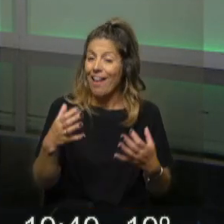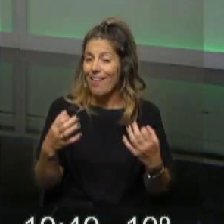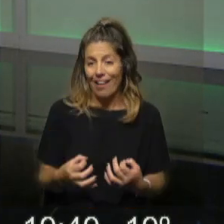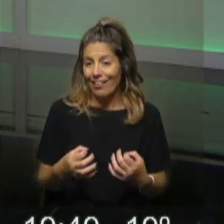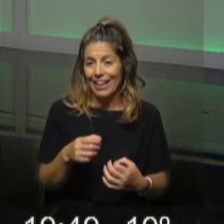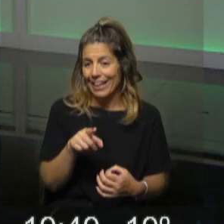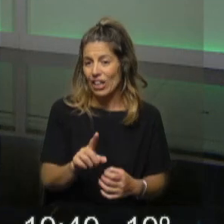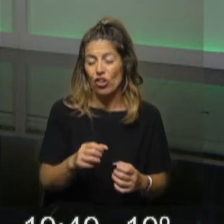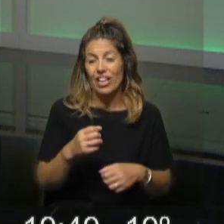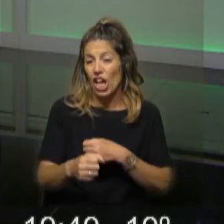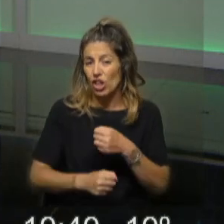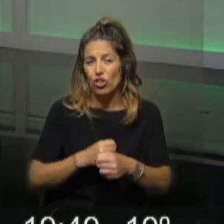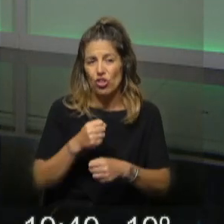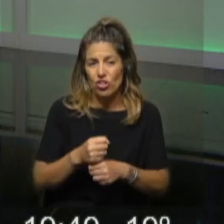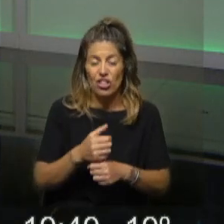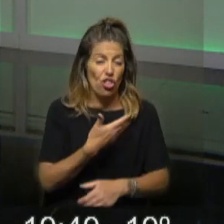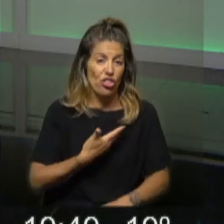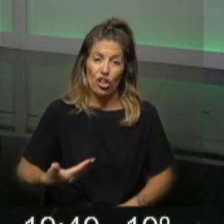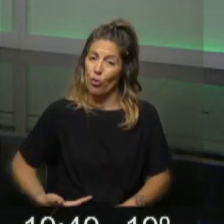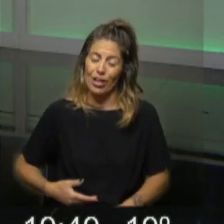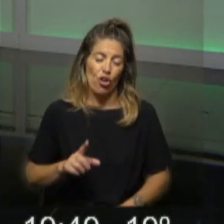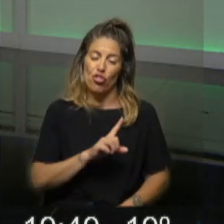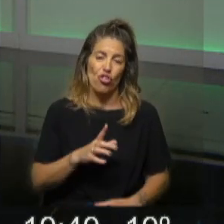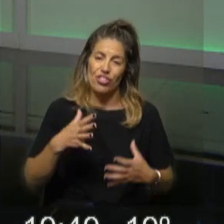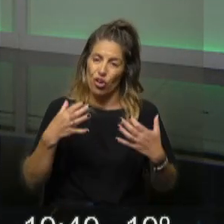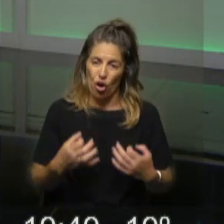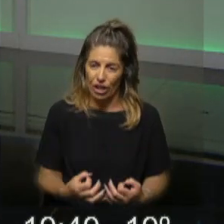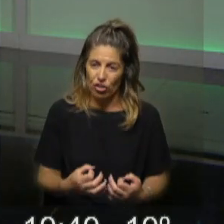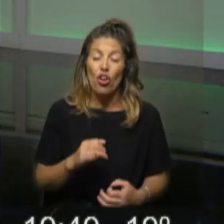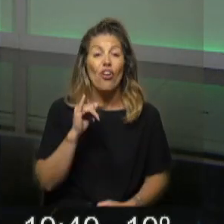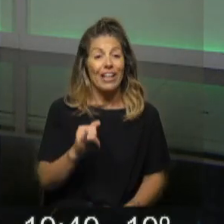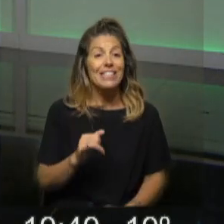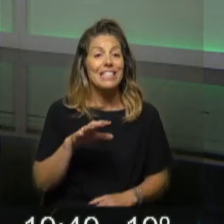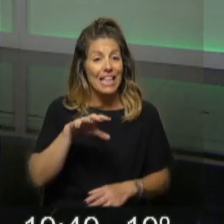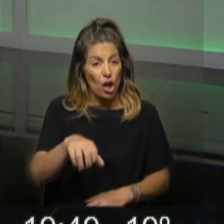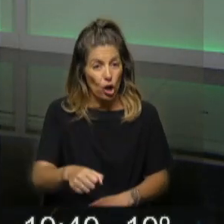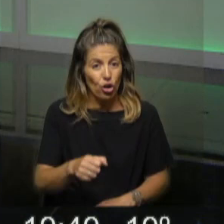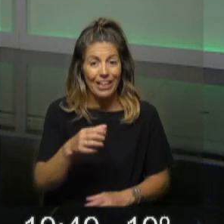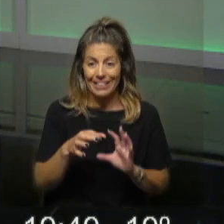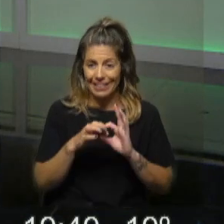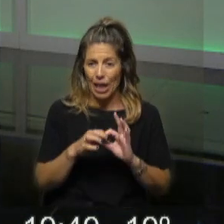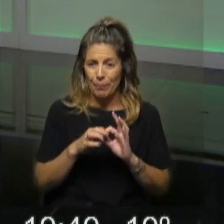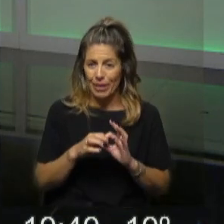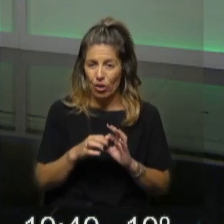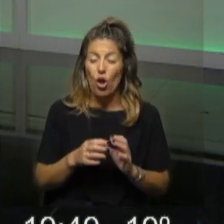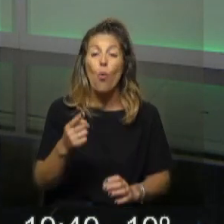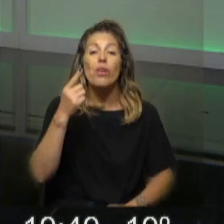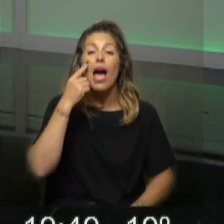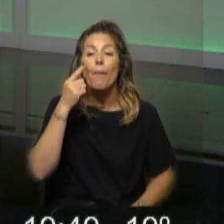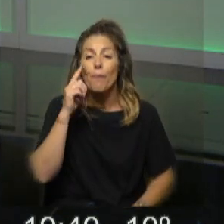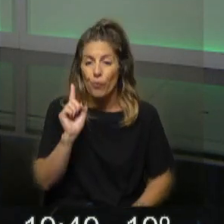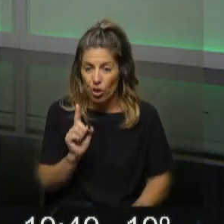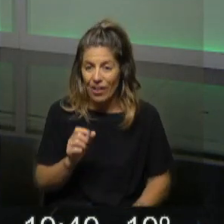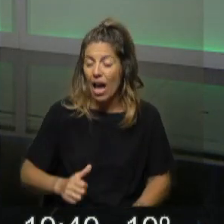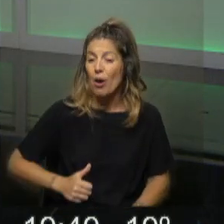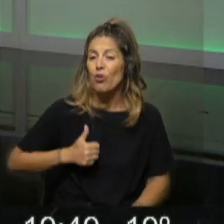que esto, en estos años que va de gobierno, no se ha concretado. Lo que sí se logró fue este miércoles una prueba,